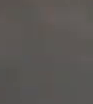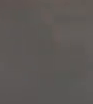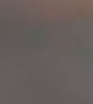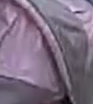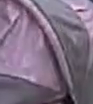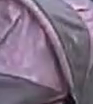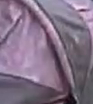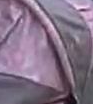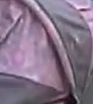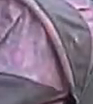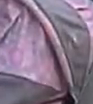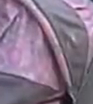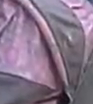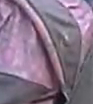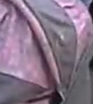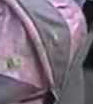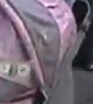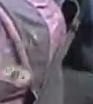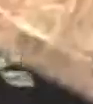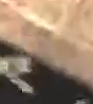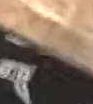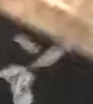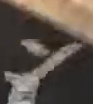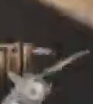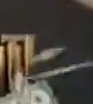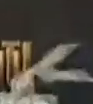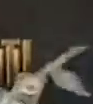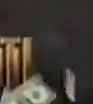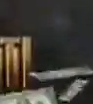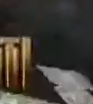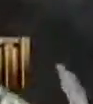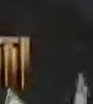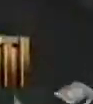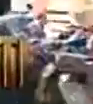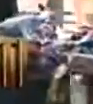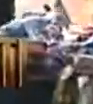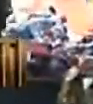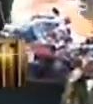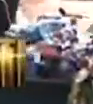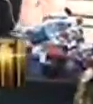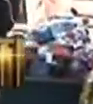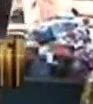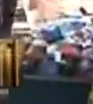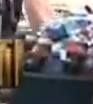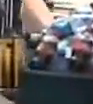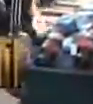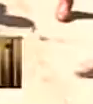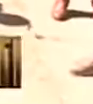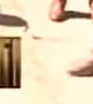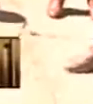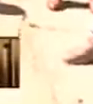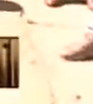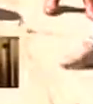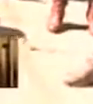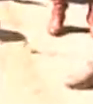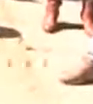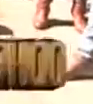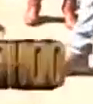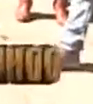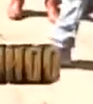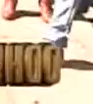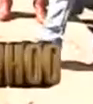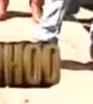el gran reality que le regala $10,000 por Gama con la mejor cobertura del país. Solo tiene que asistir a